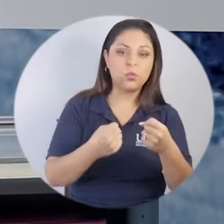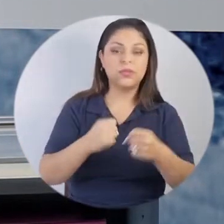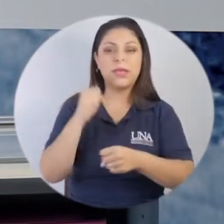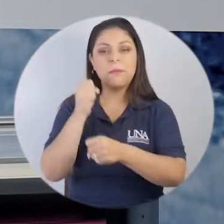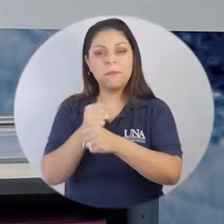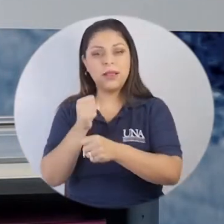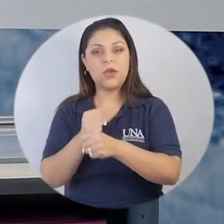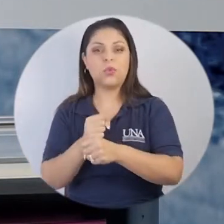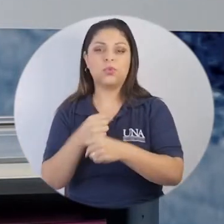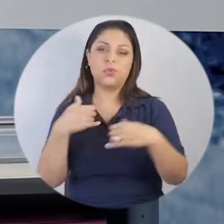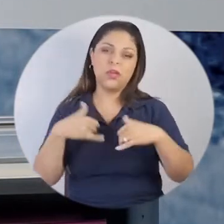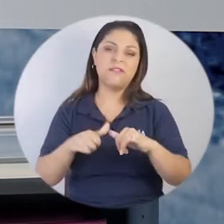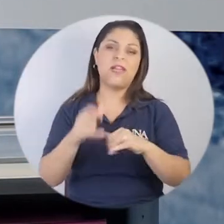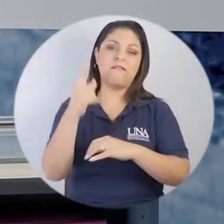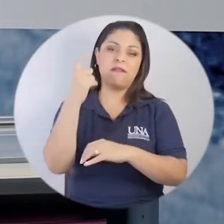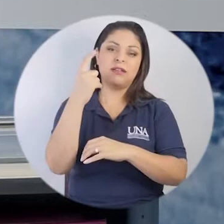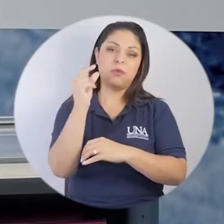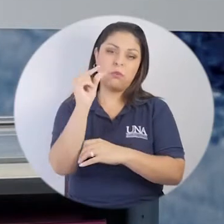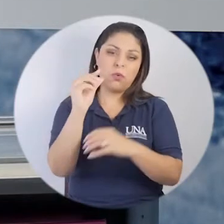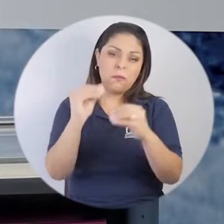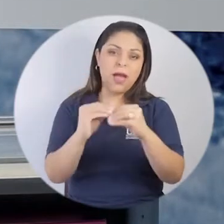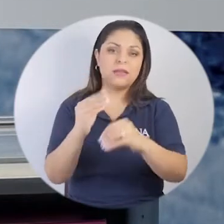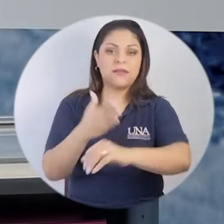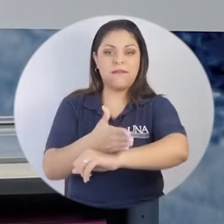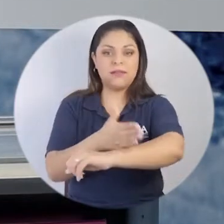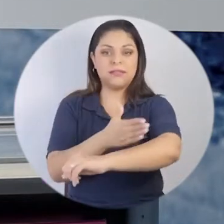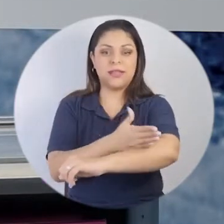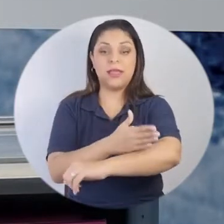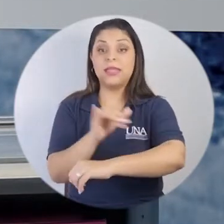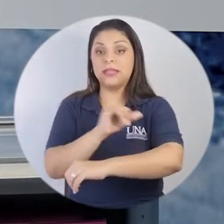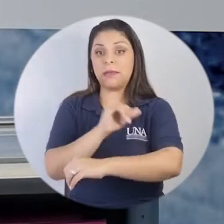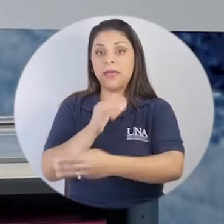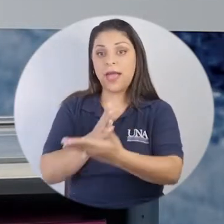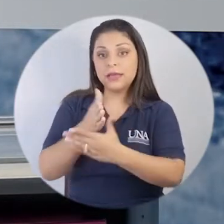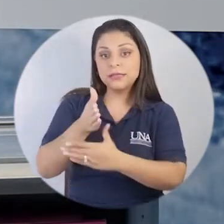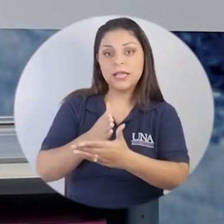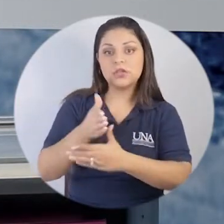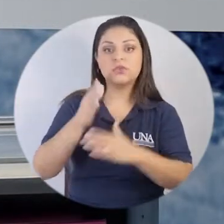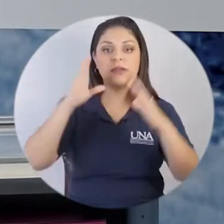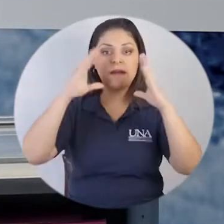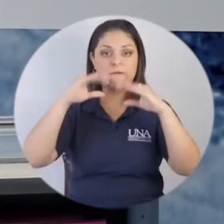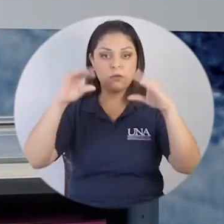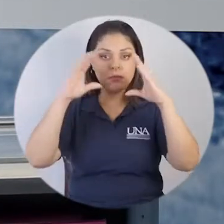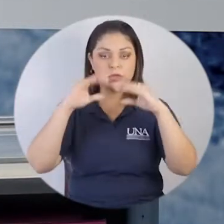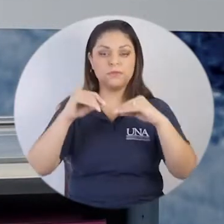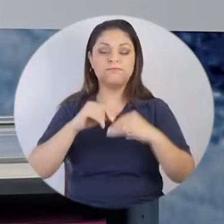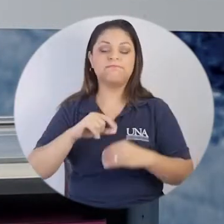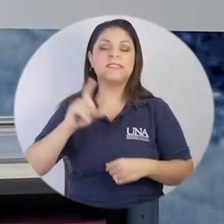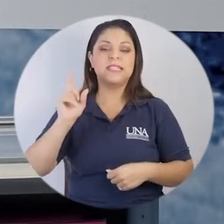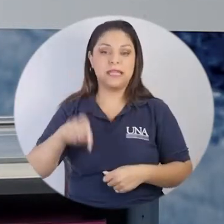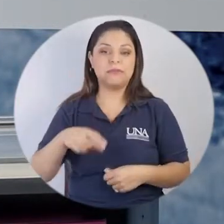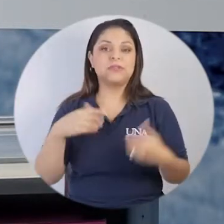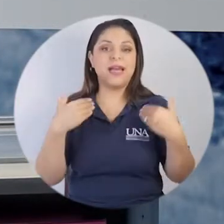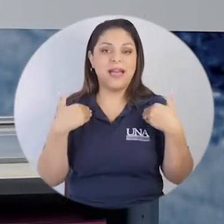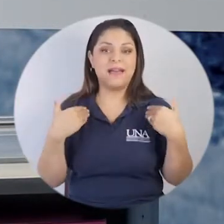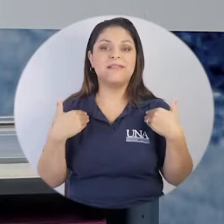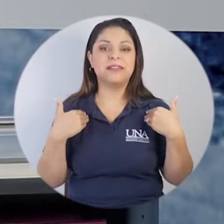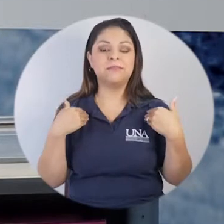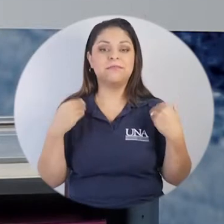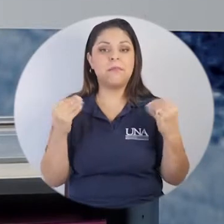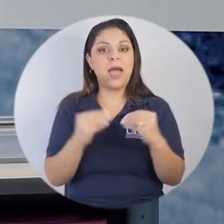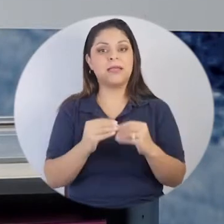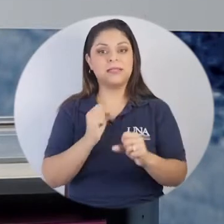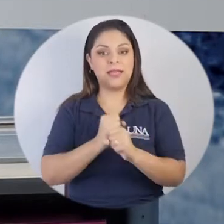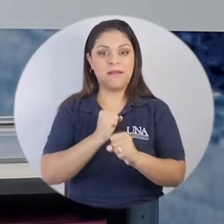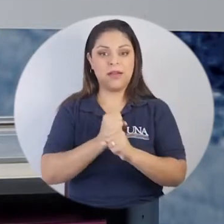falta avanzar un poco más, ¿verdad?, inclusive en el tema del acceso a la información, en eso tenemos que hacer todavía un poco más